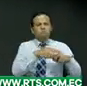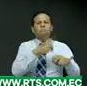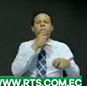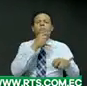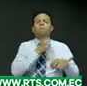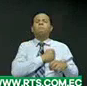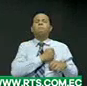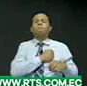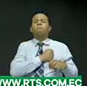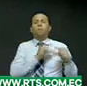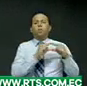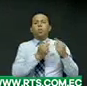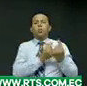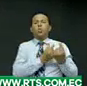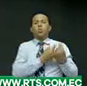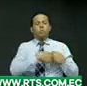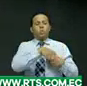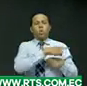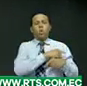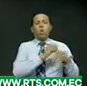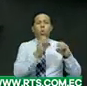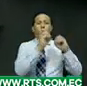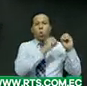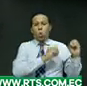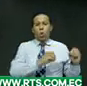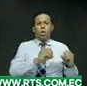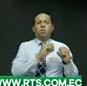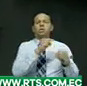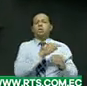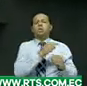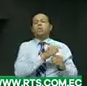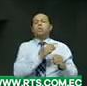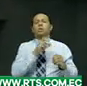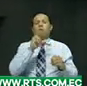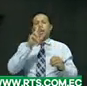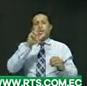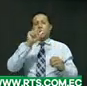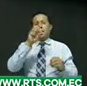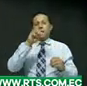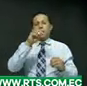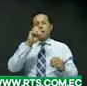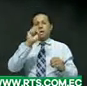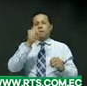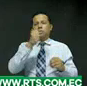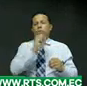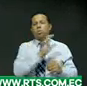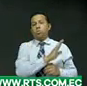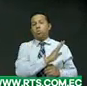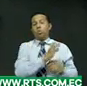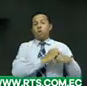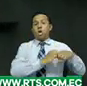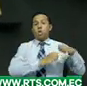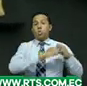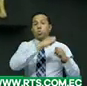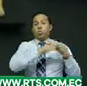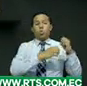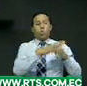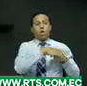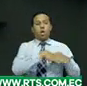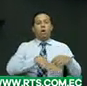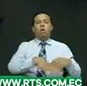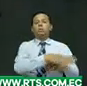grupo armado organizado residual Dagoberto Ramos, estructura que delinque en el departamento del